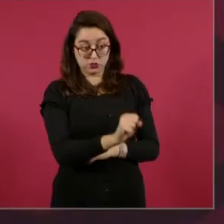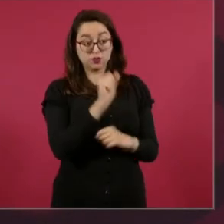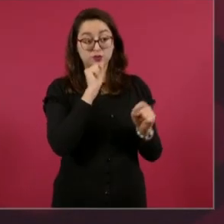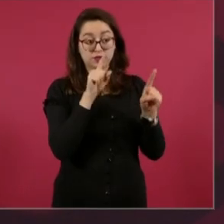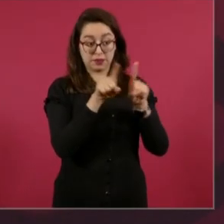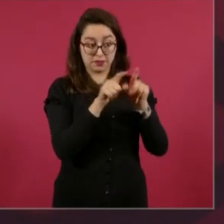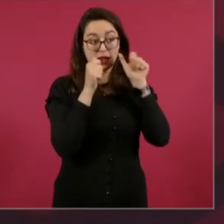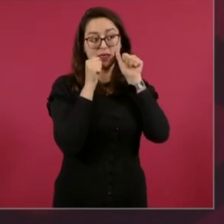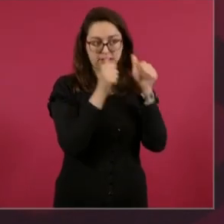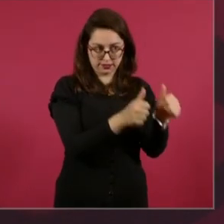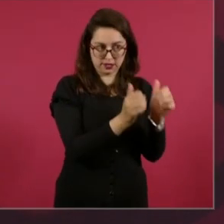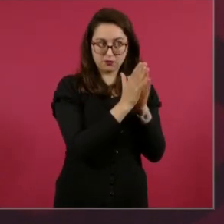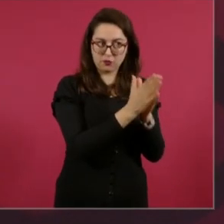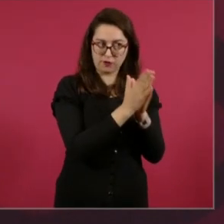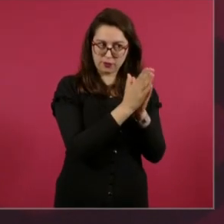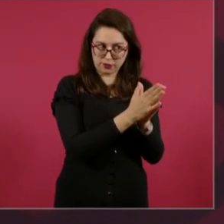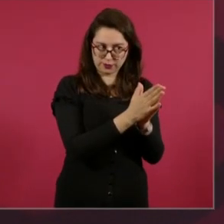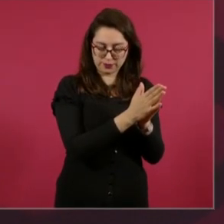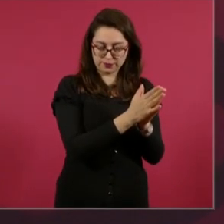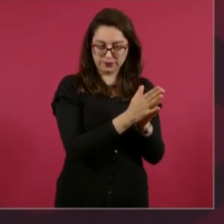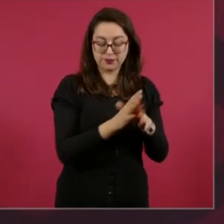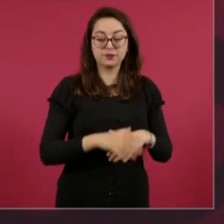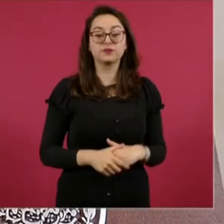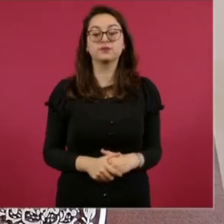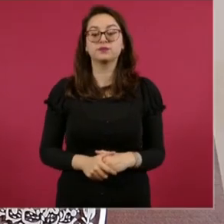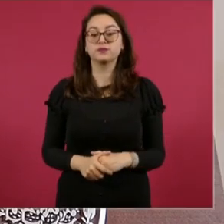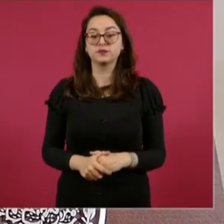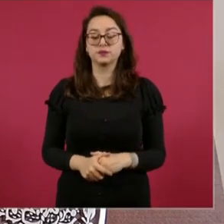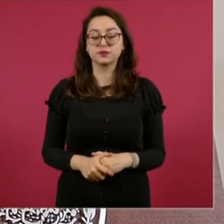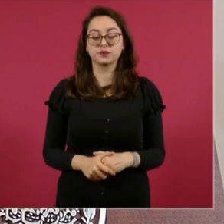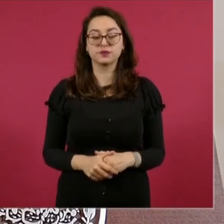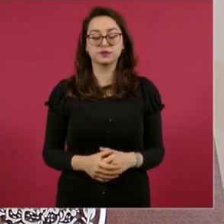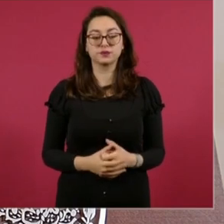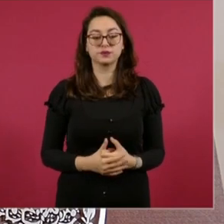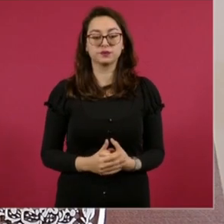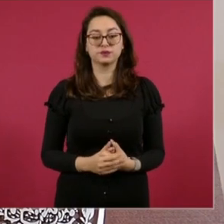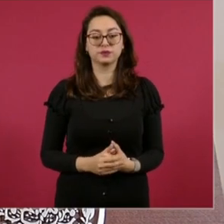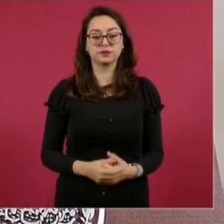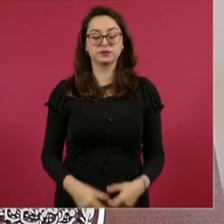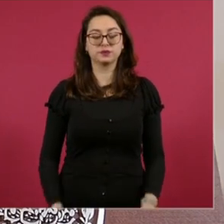se atiende. Ahí en Quintana Roo, ¿sí?